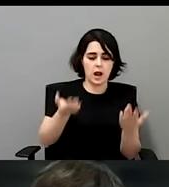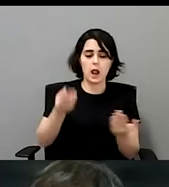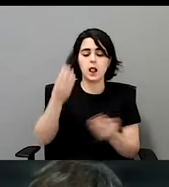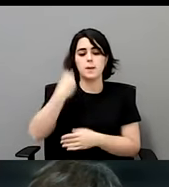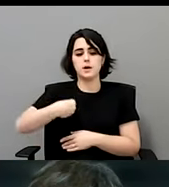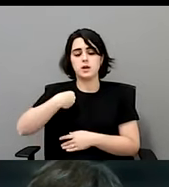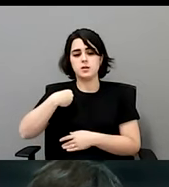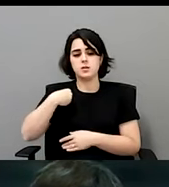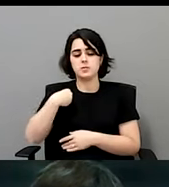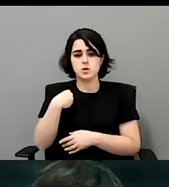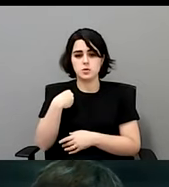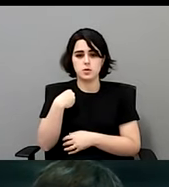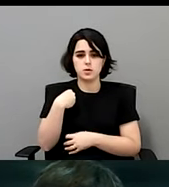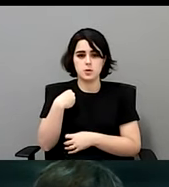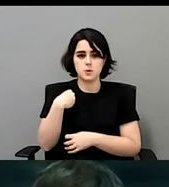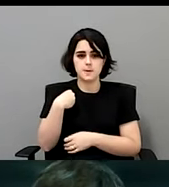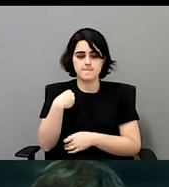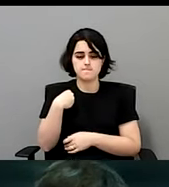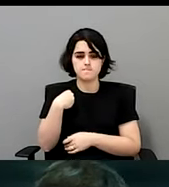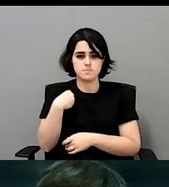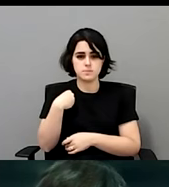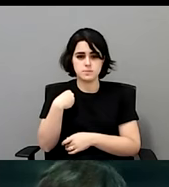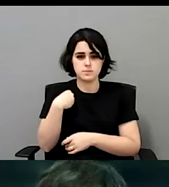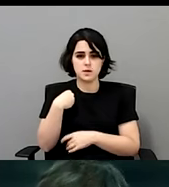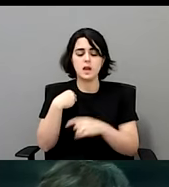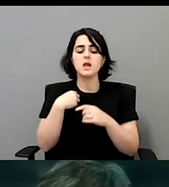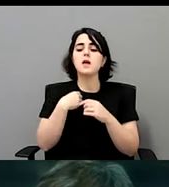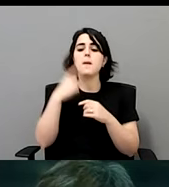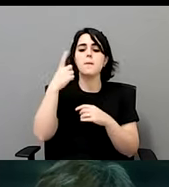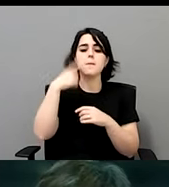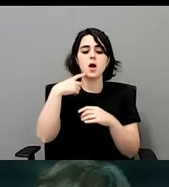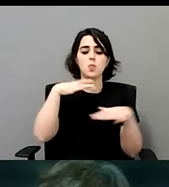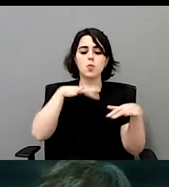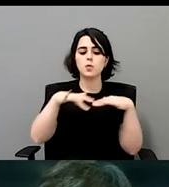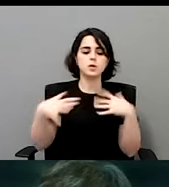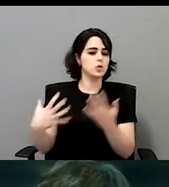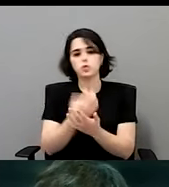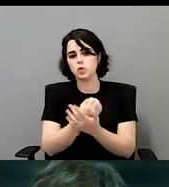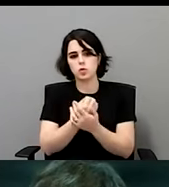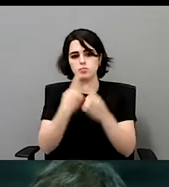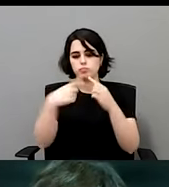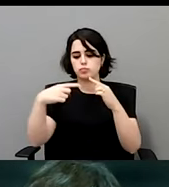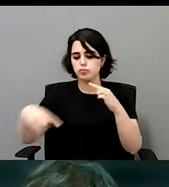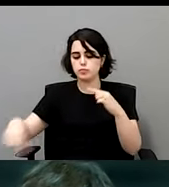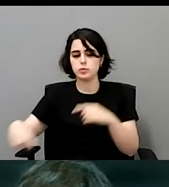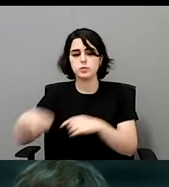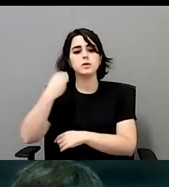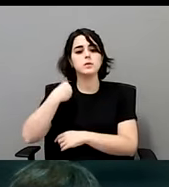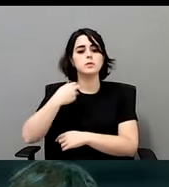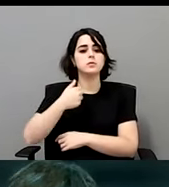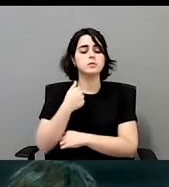los extractos de las transferencias bancarias, donde demuestro que yo